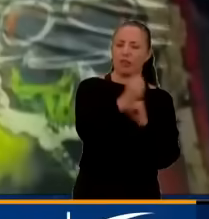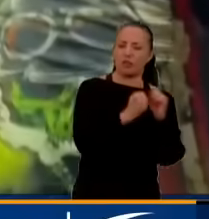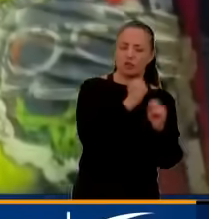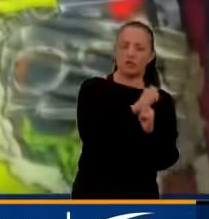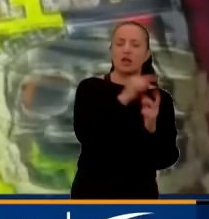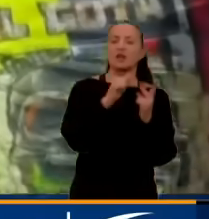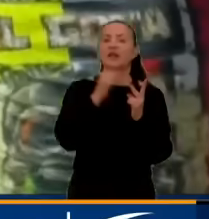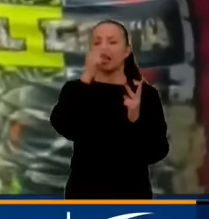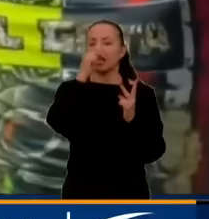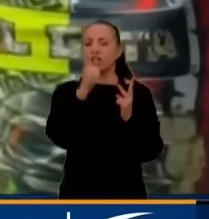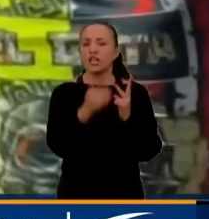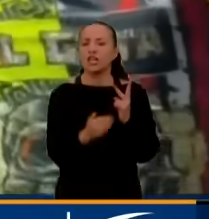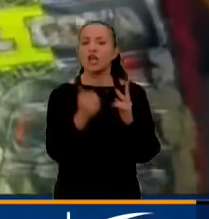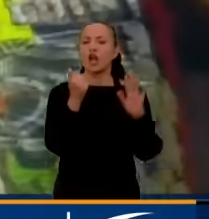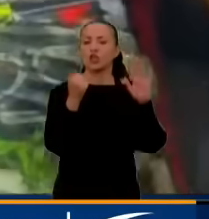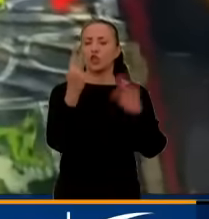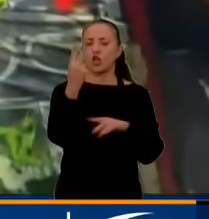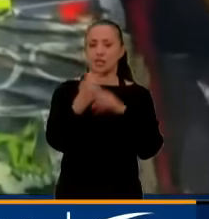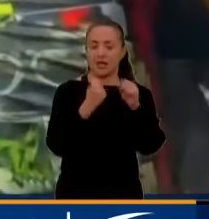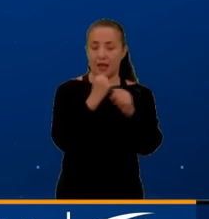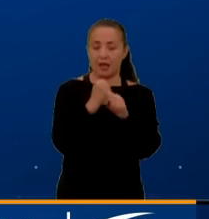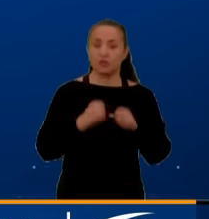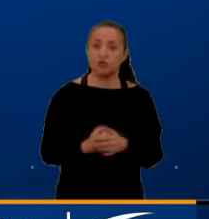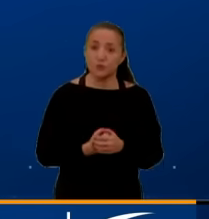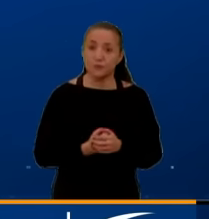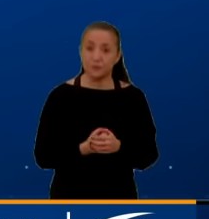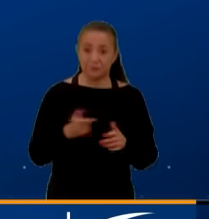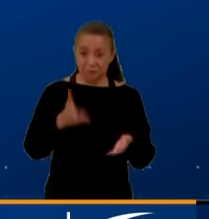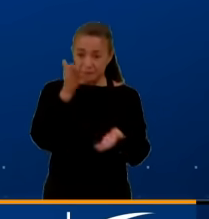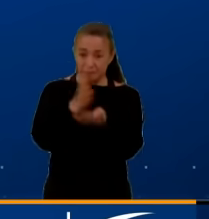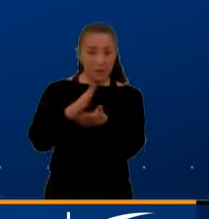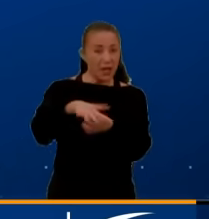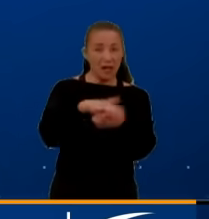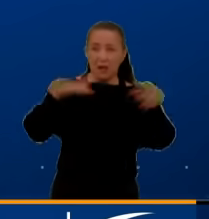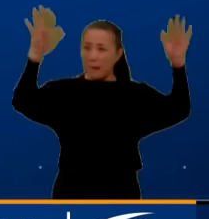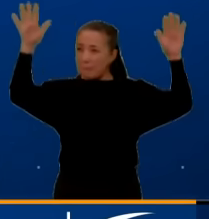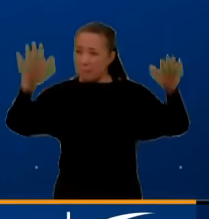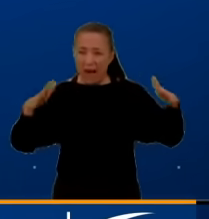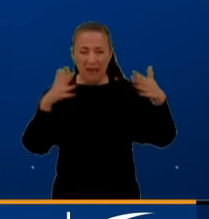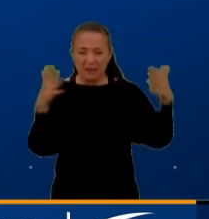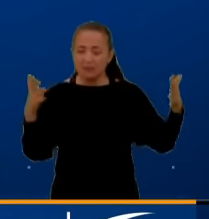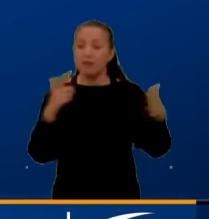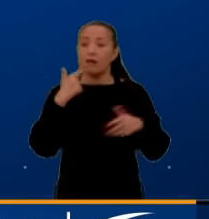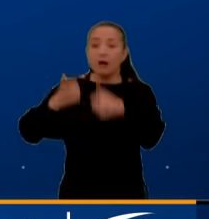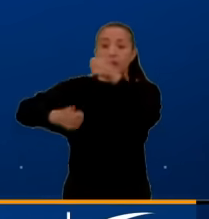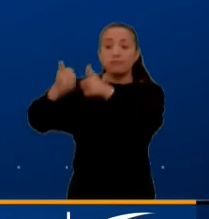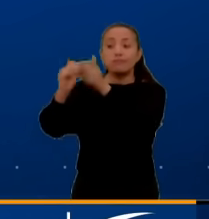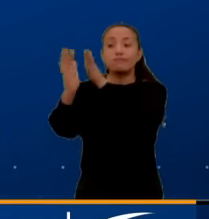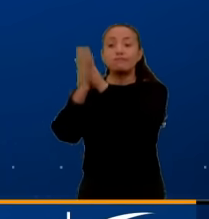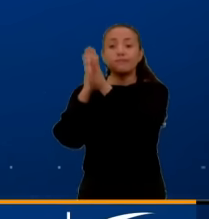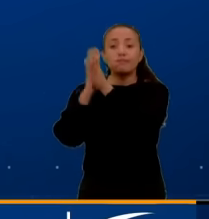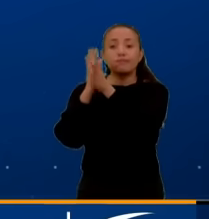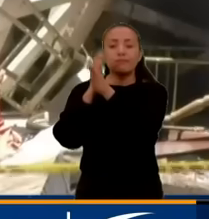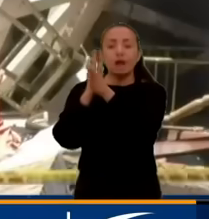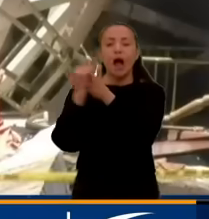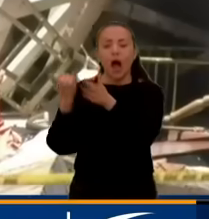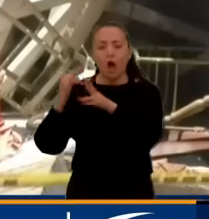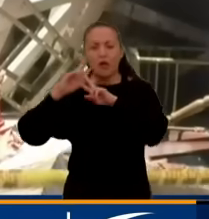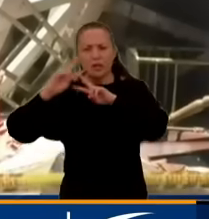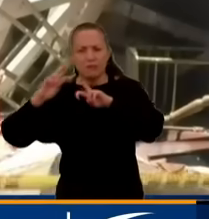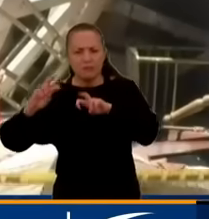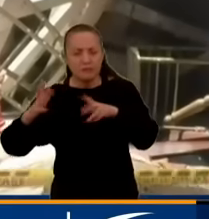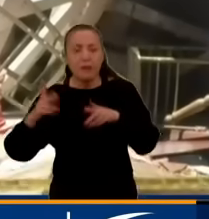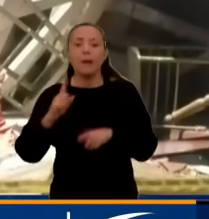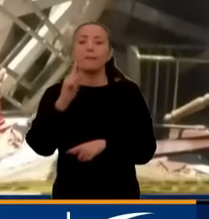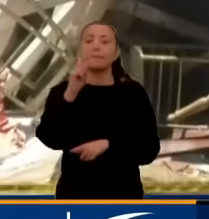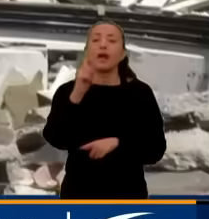una niña de 12. Sobre lo sucedido, las autoridades también nos reportan que es materia de investigación. Lo